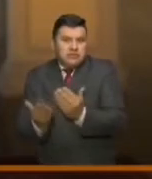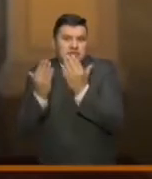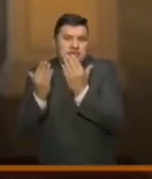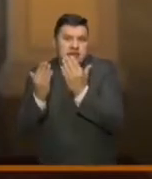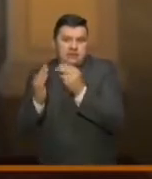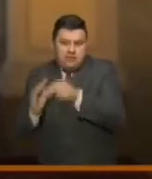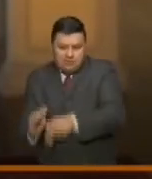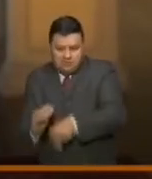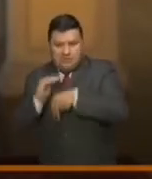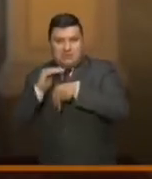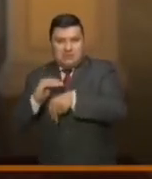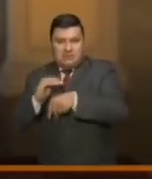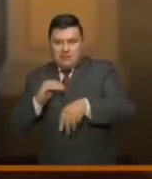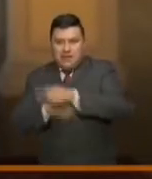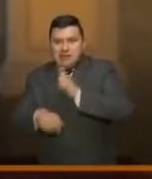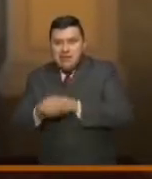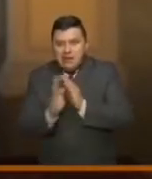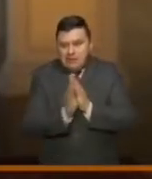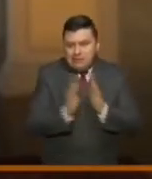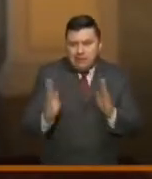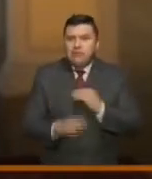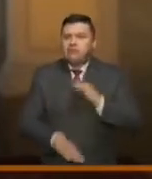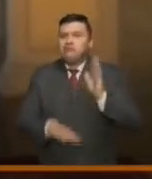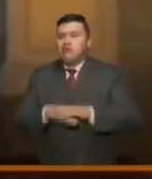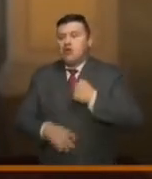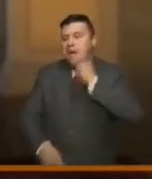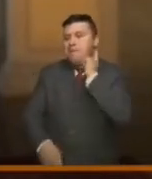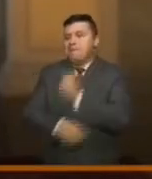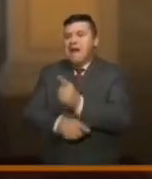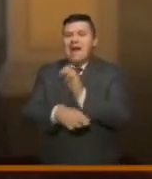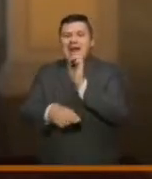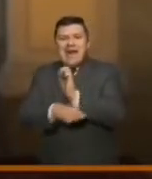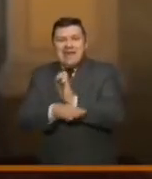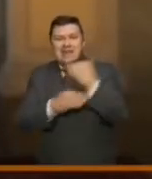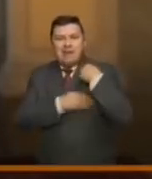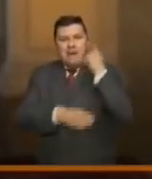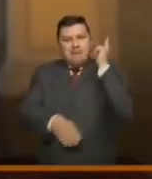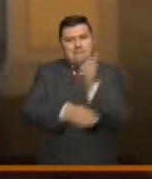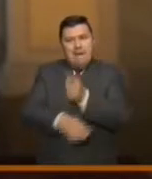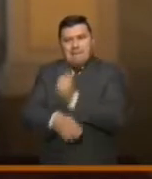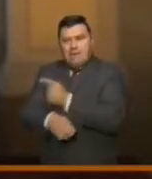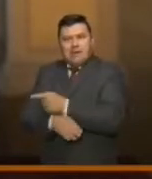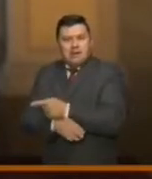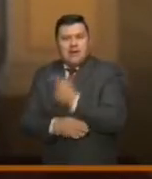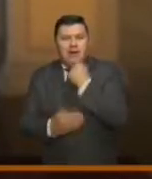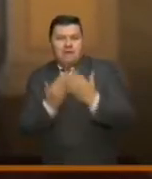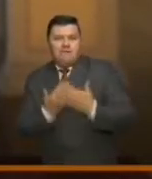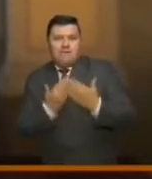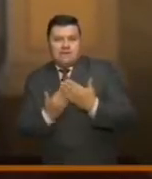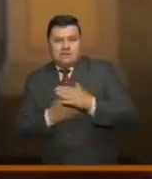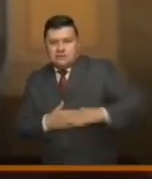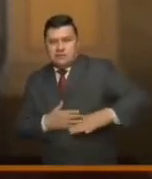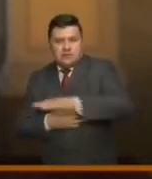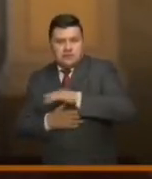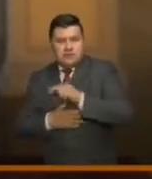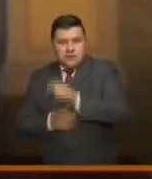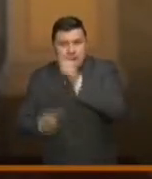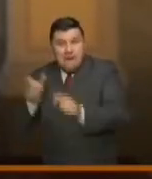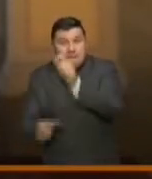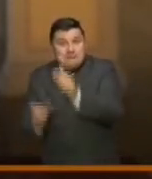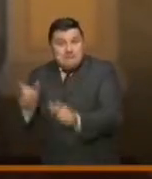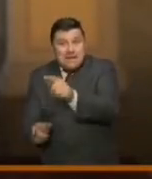en este periodo de tiempo he dado instrucciones a las entidades respectivas para que se facilite que